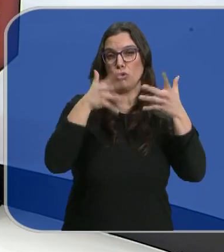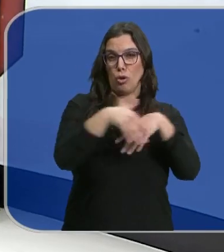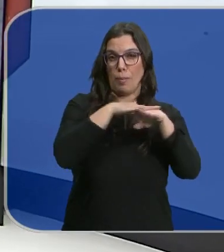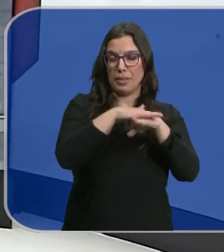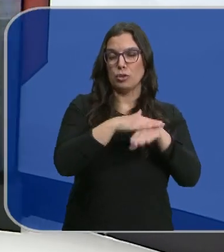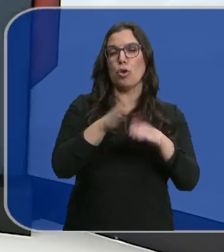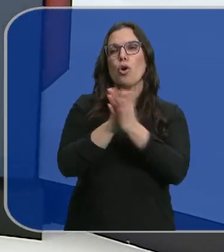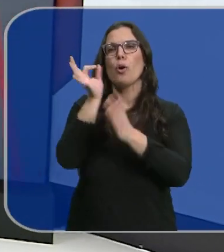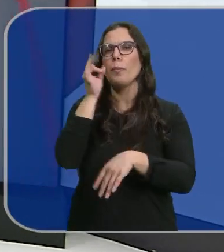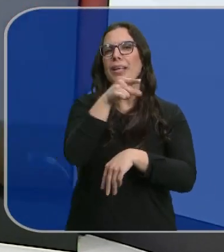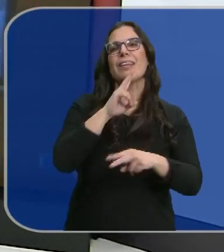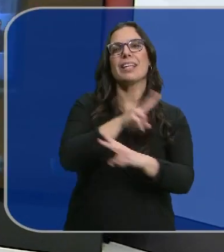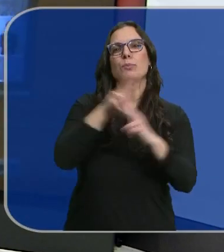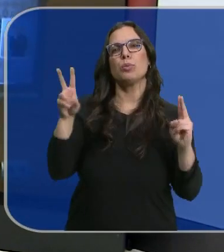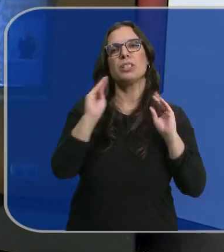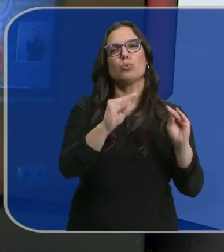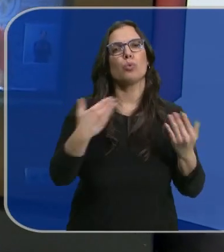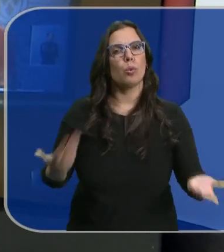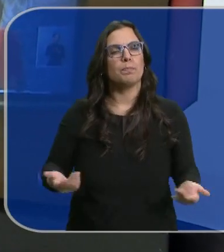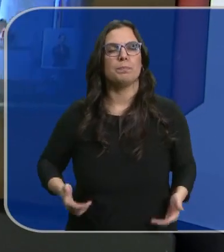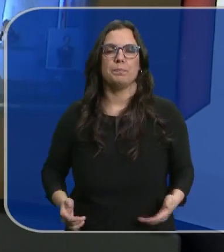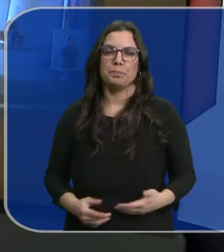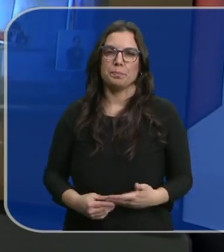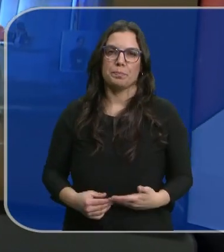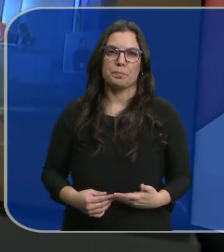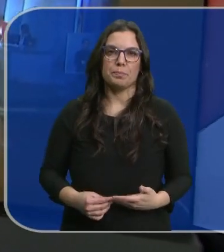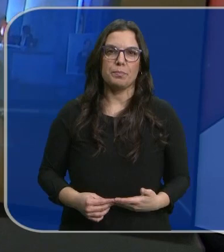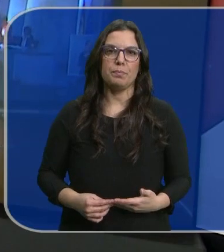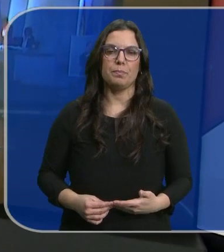Sara Ayuso, ¿qué es lo que ha dicho Isabel Rodríguez al respecto?